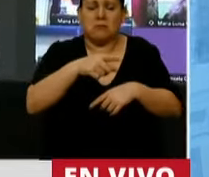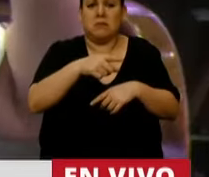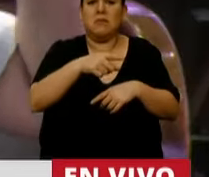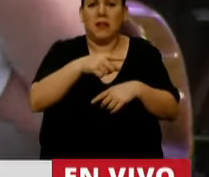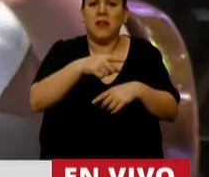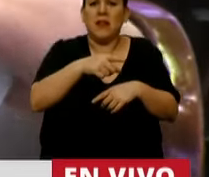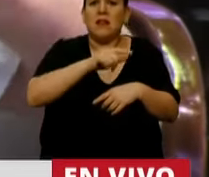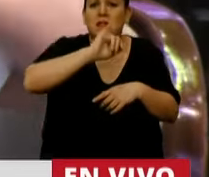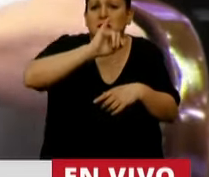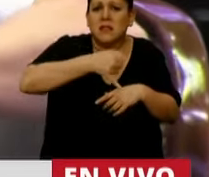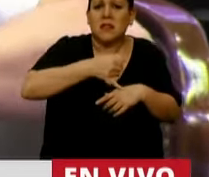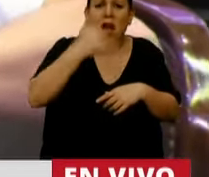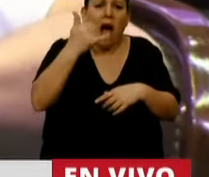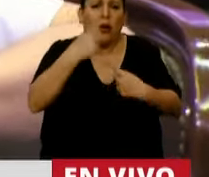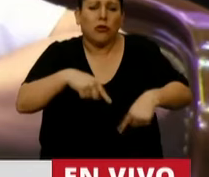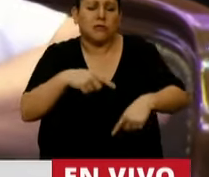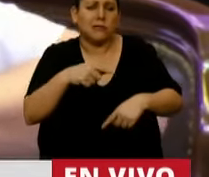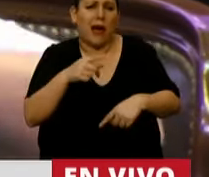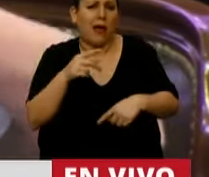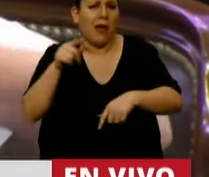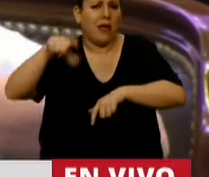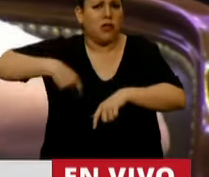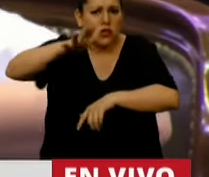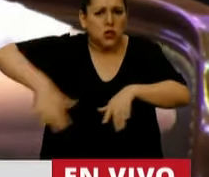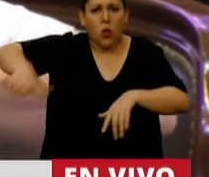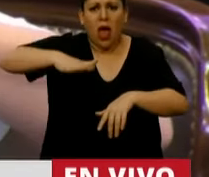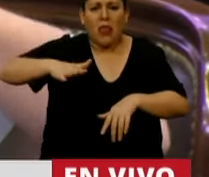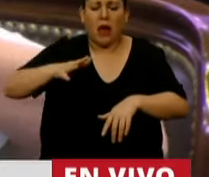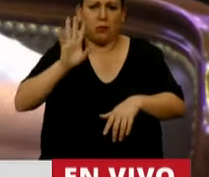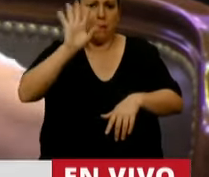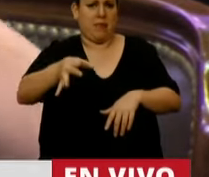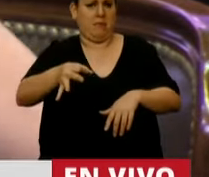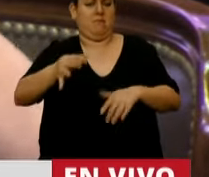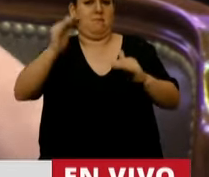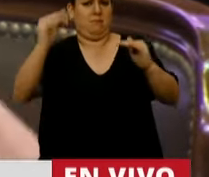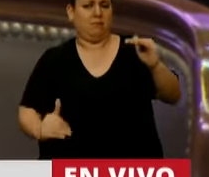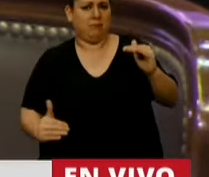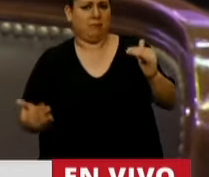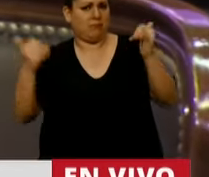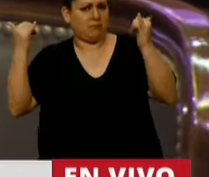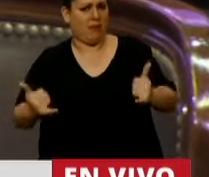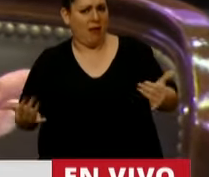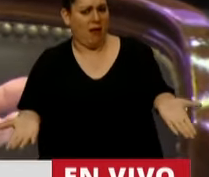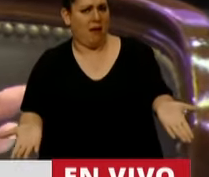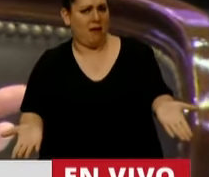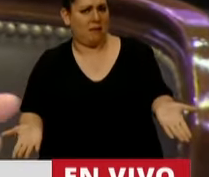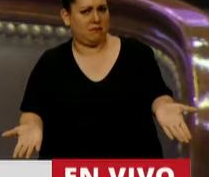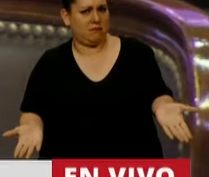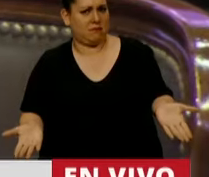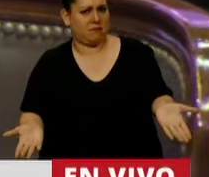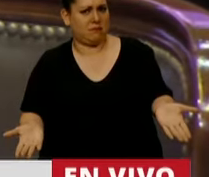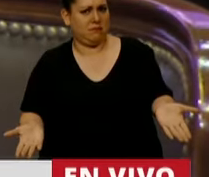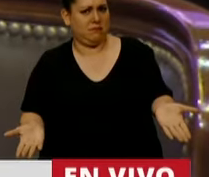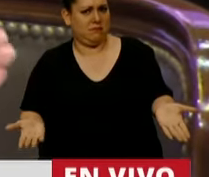que sí las vive y las ve la ciudadanía. Si vemos mal, reasignamos peor. ¿Y entonces qué queda? Inercia